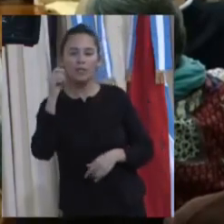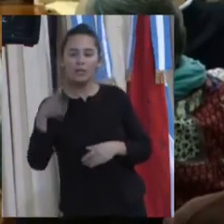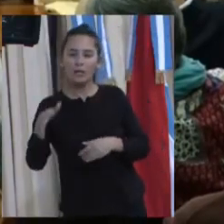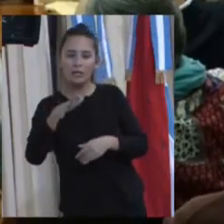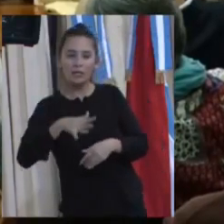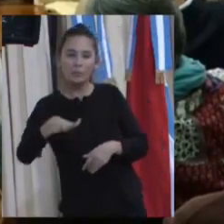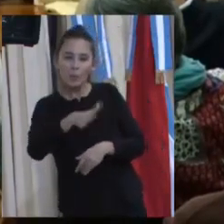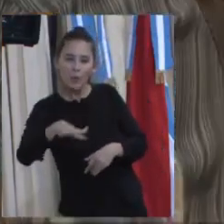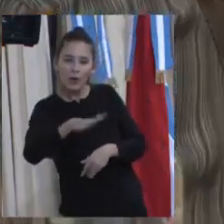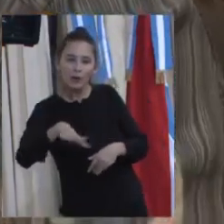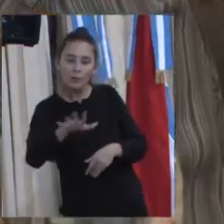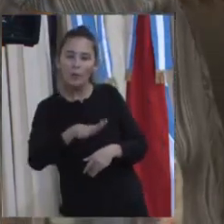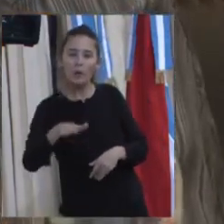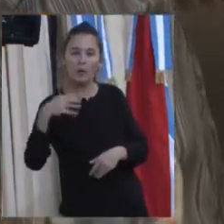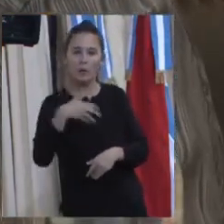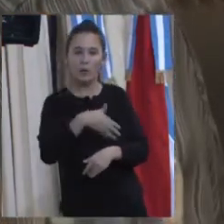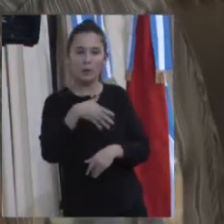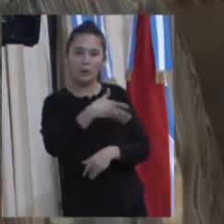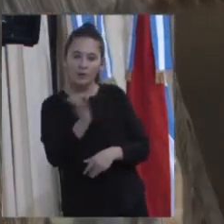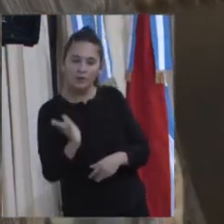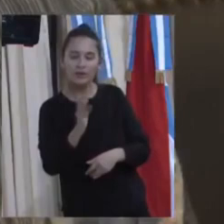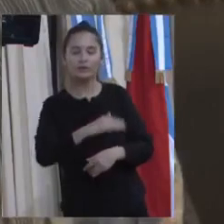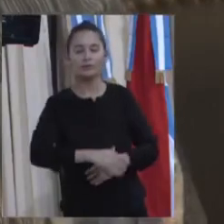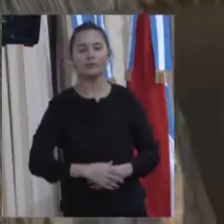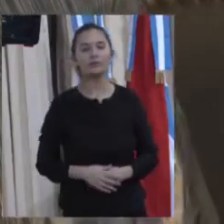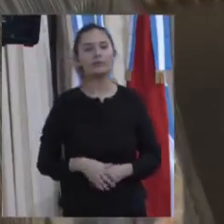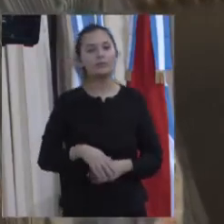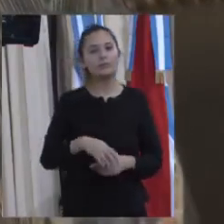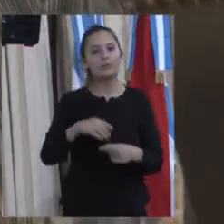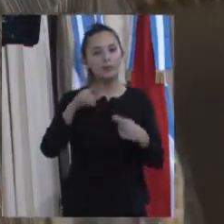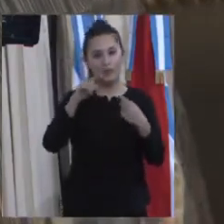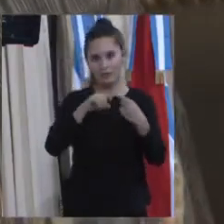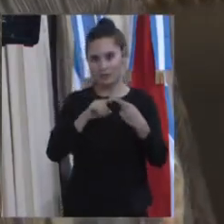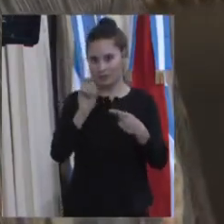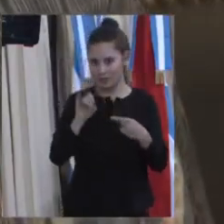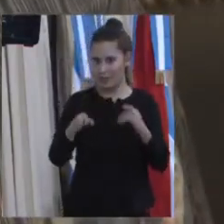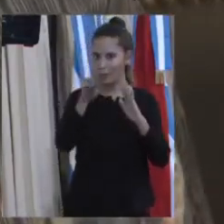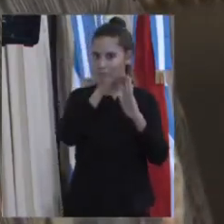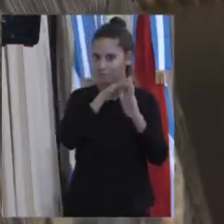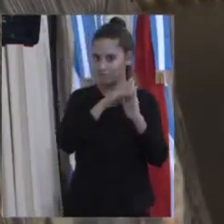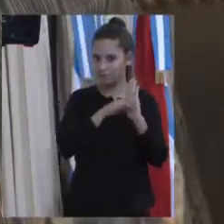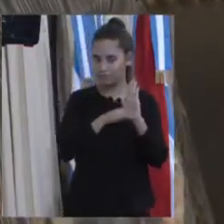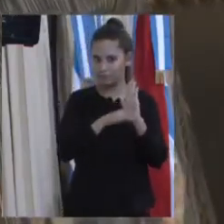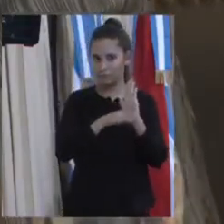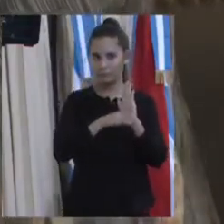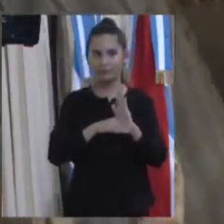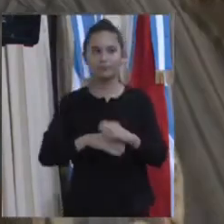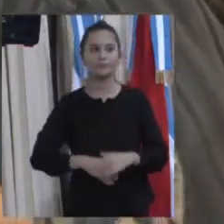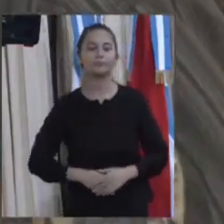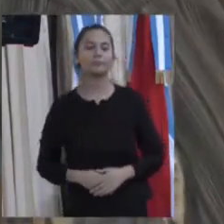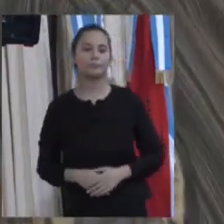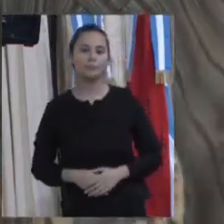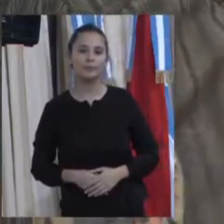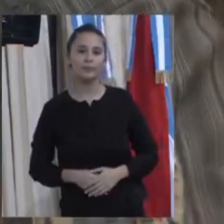universitario, etcétera, etcétera. Esa es lo que, insisto, vamos a llamarlo dimensión programática de la reforma. Pero como